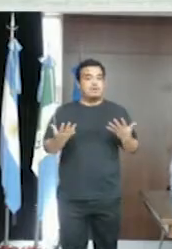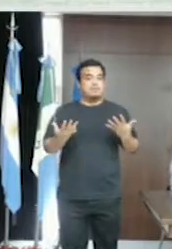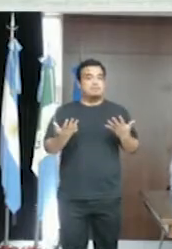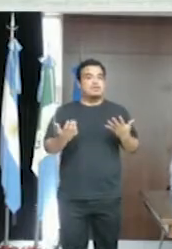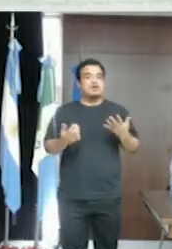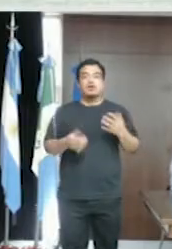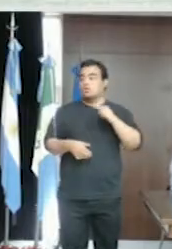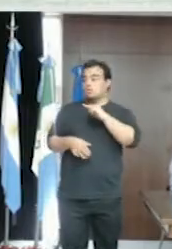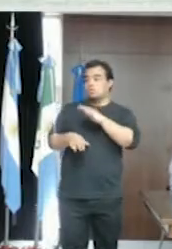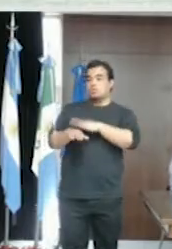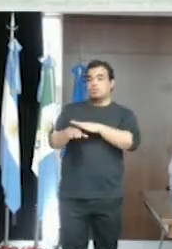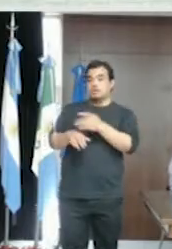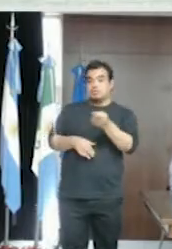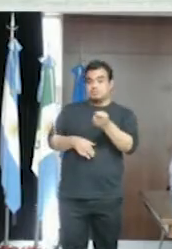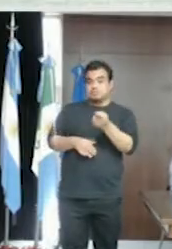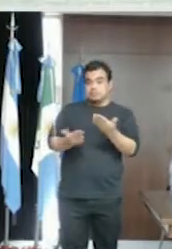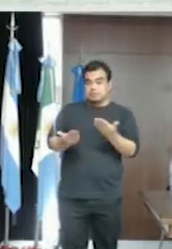pasa?